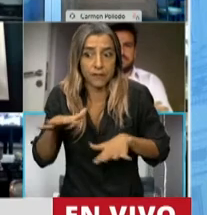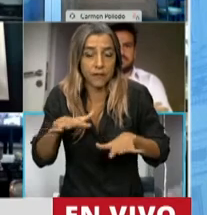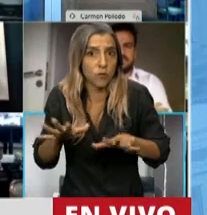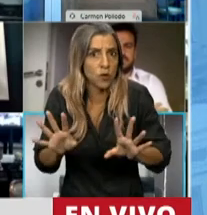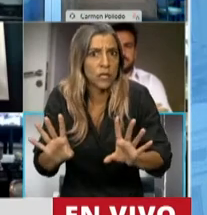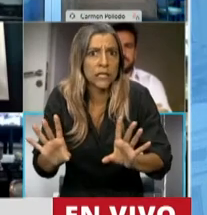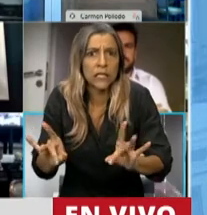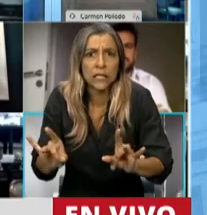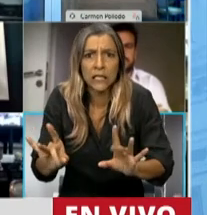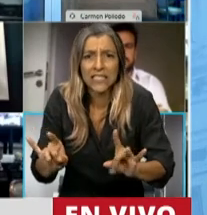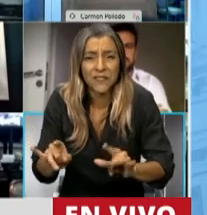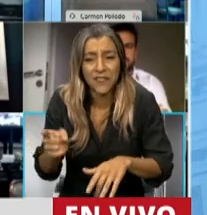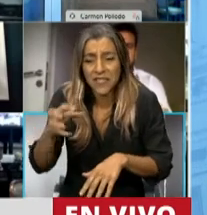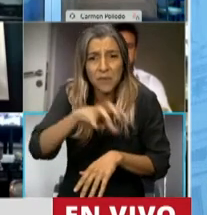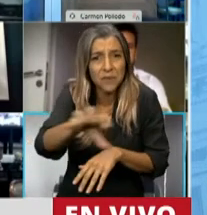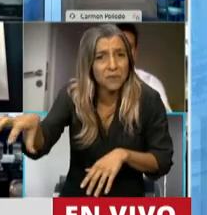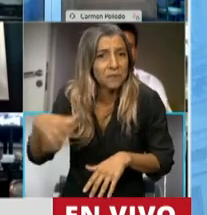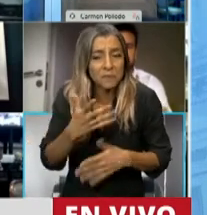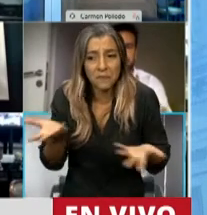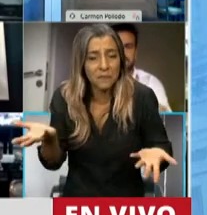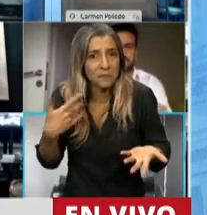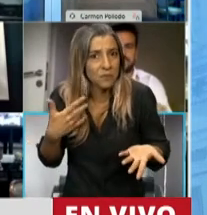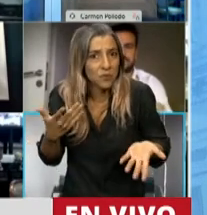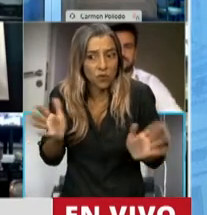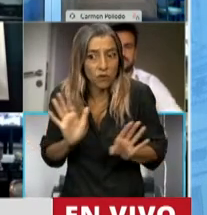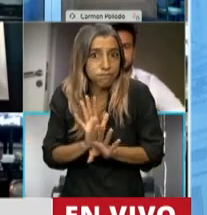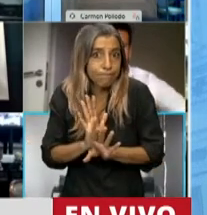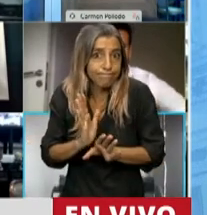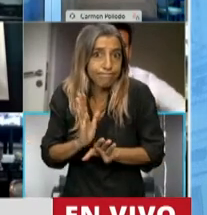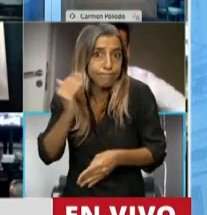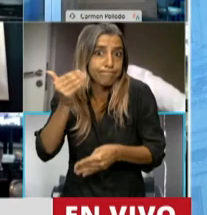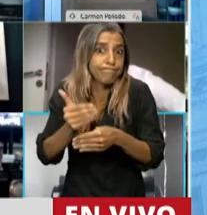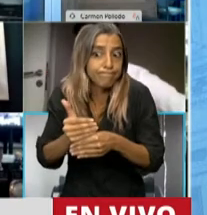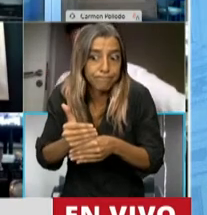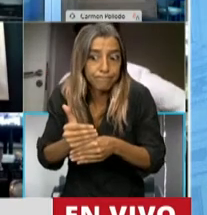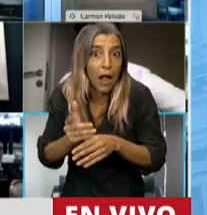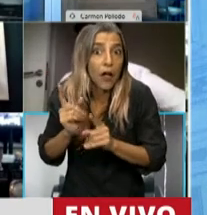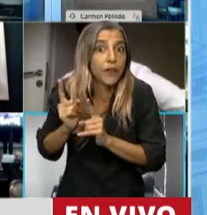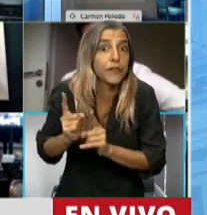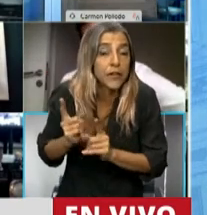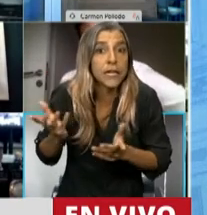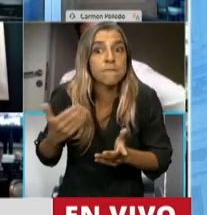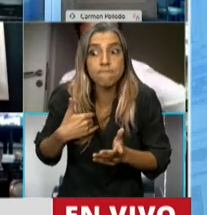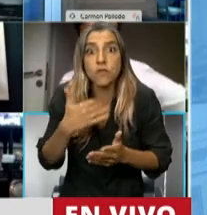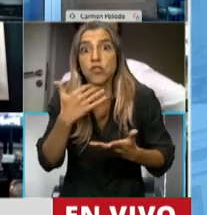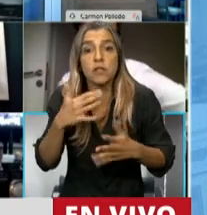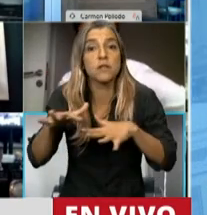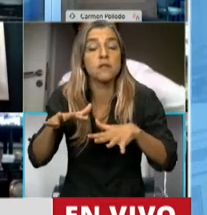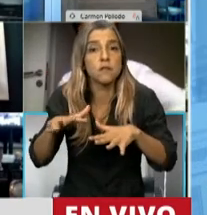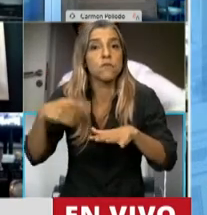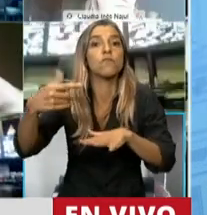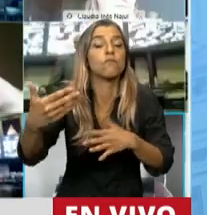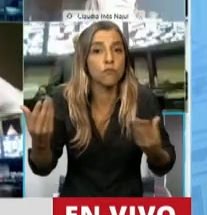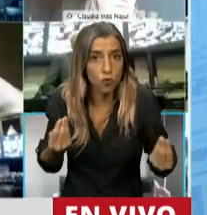atraviesan estas instituciones educativas que son parte, en definitiva, de nuestro sistema educativo en todo el país es gravísima.